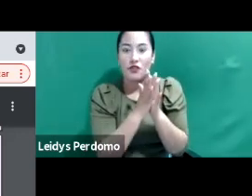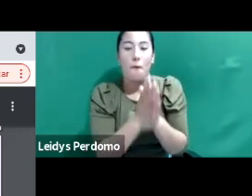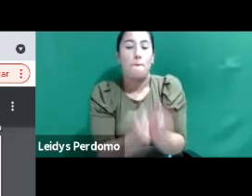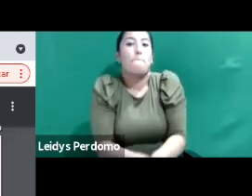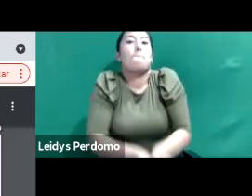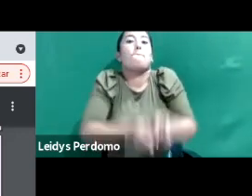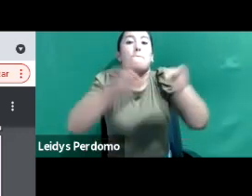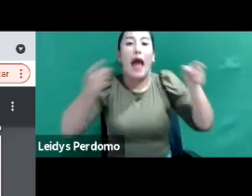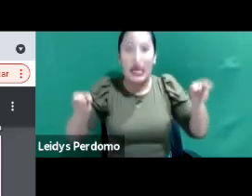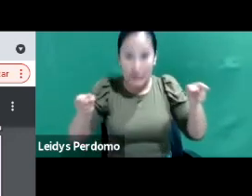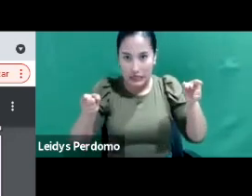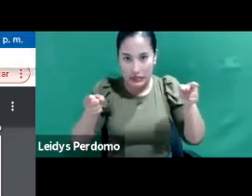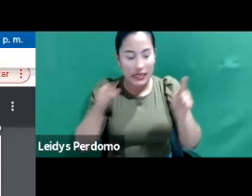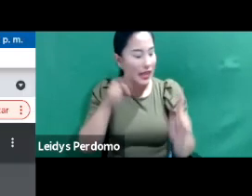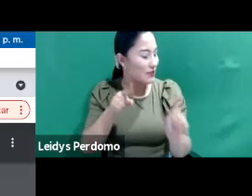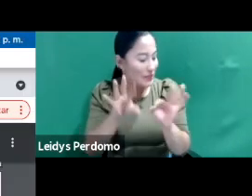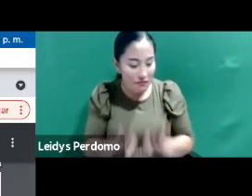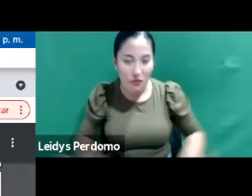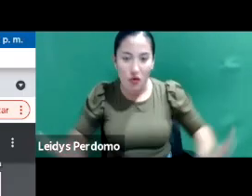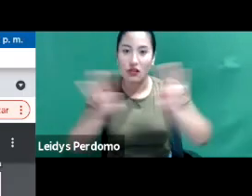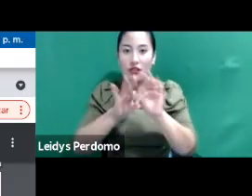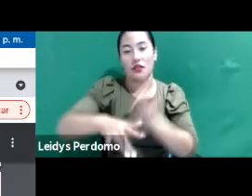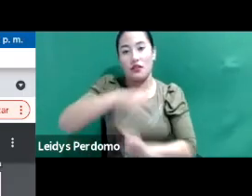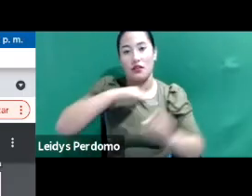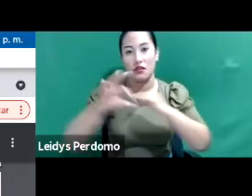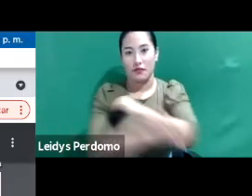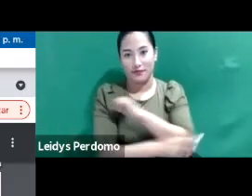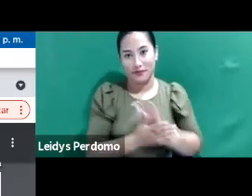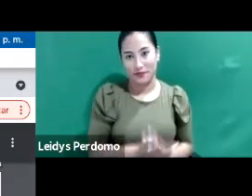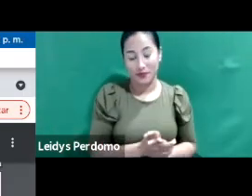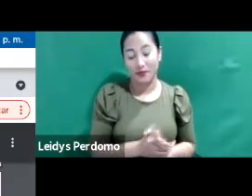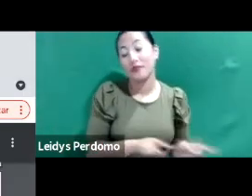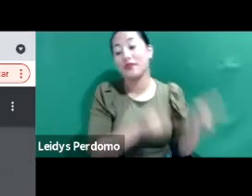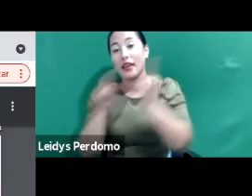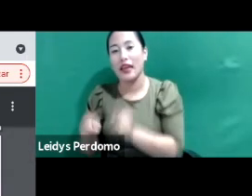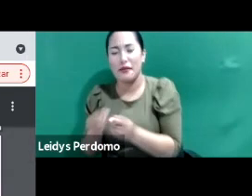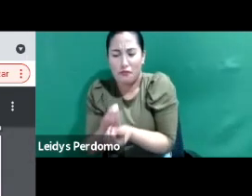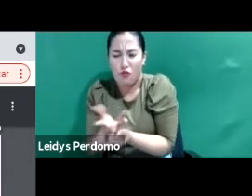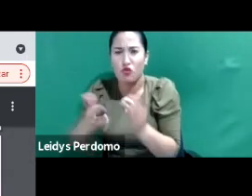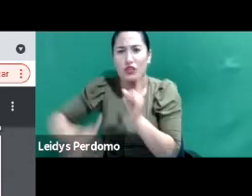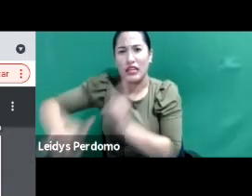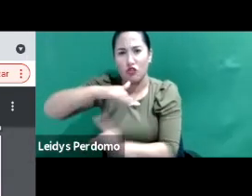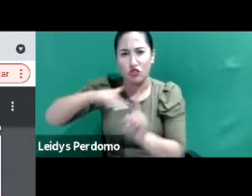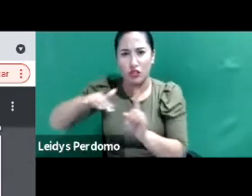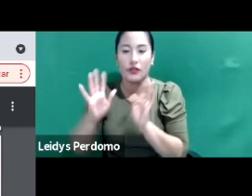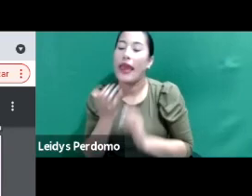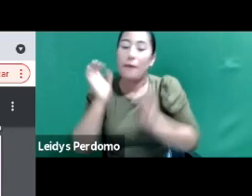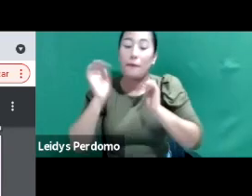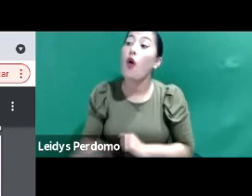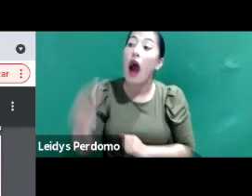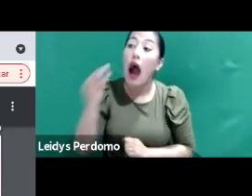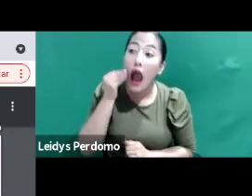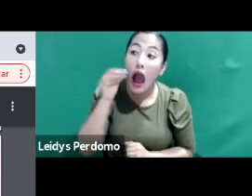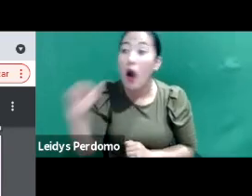nosotros hacemos desde la psicología. Y otra es el multicontexto. Yo no me puedo quedar solamente evaluando a la abuelita, al cuidador,